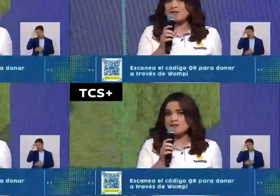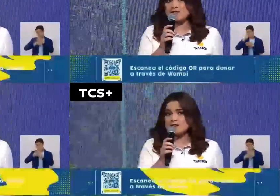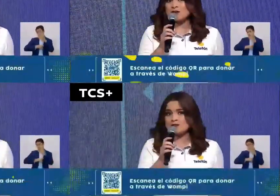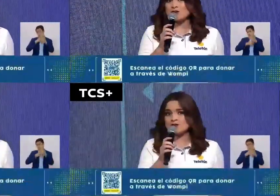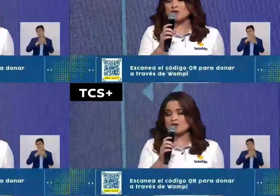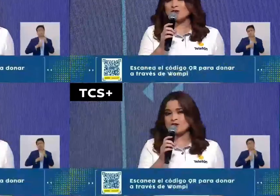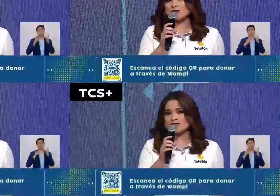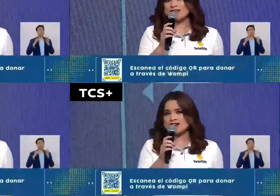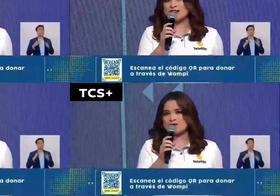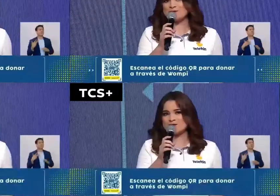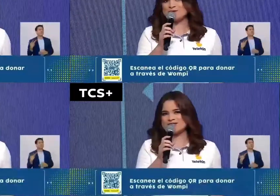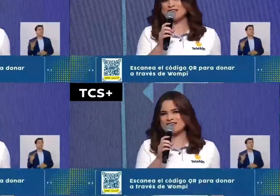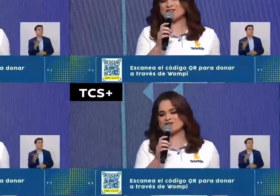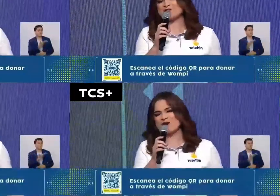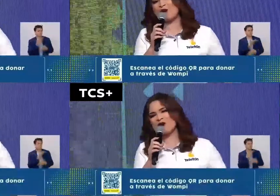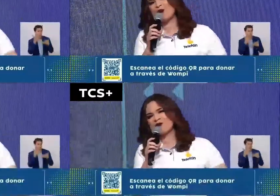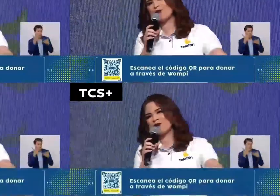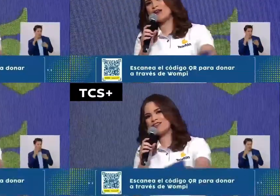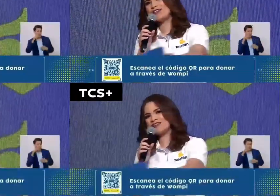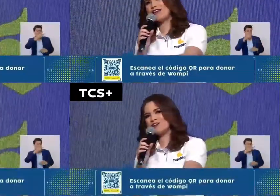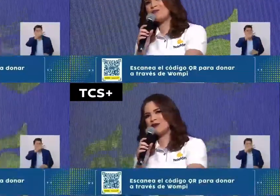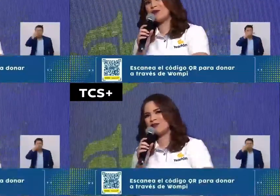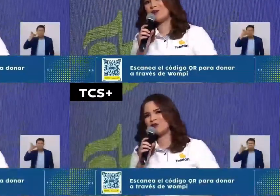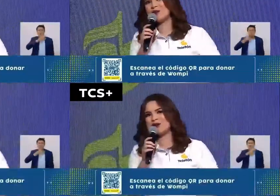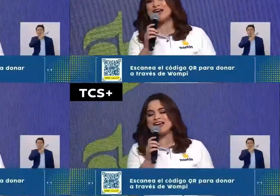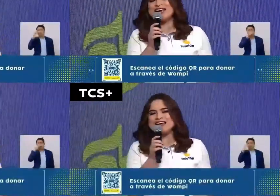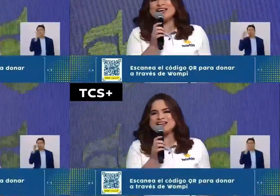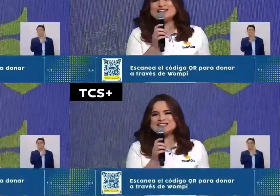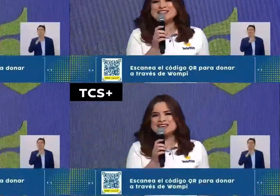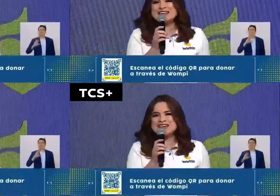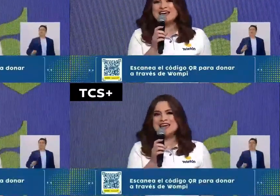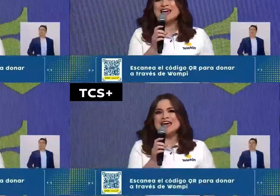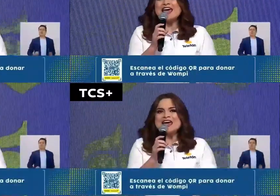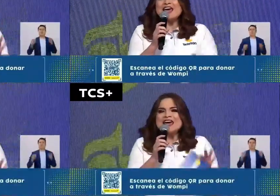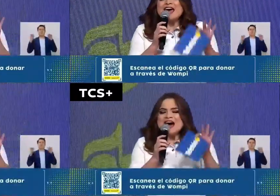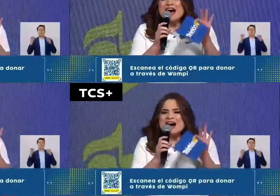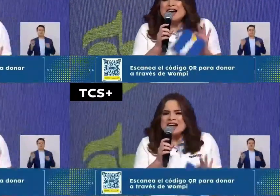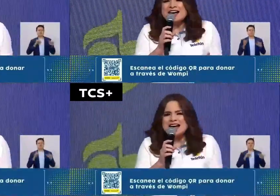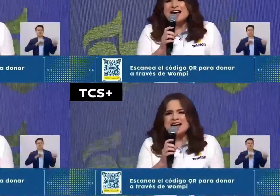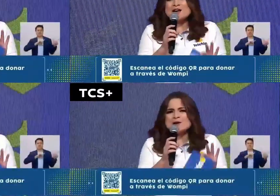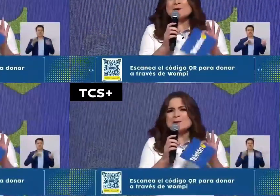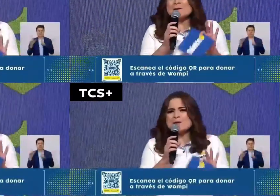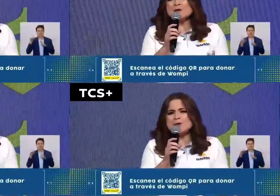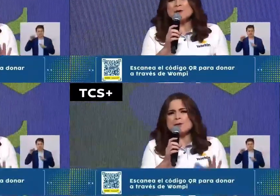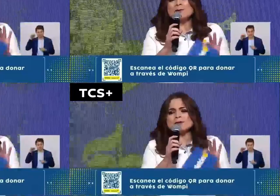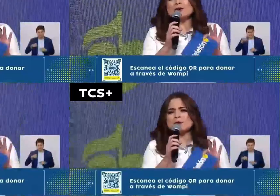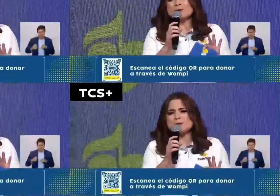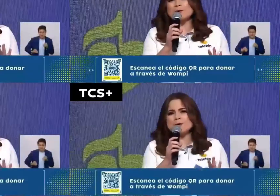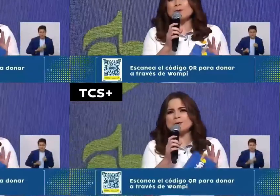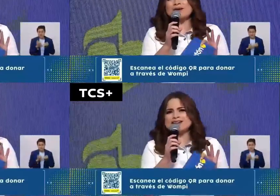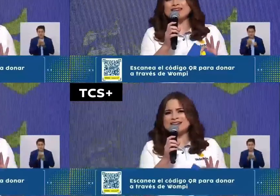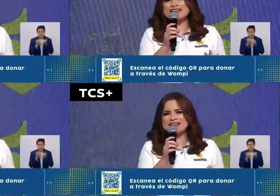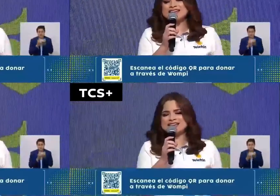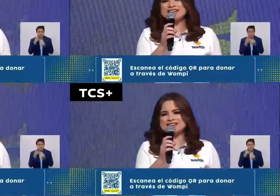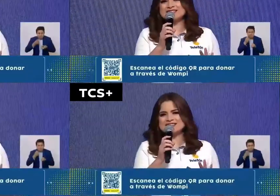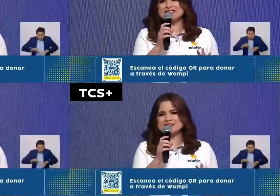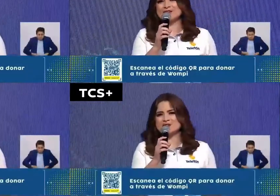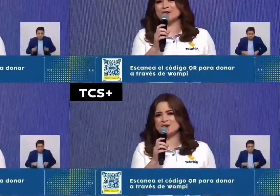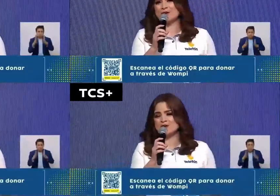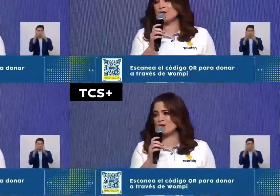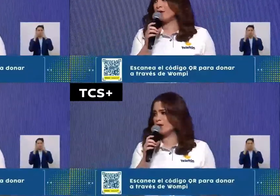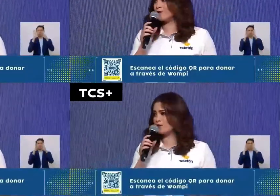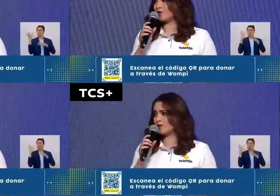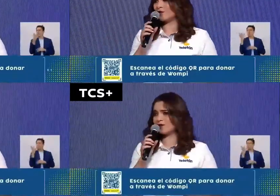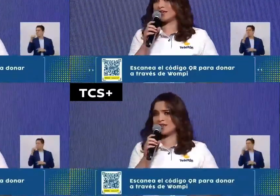Es por eso que nosotros queremos que todo El Salvador esté acá, muy pero muy pendientes